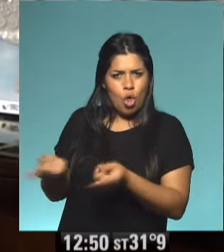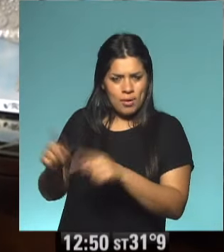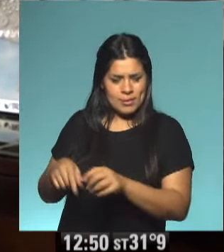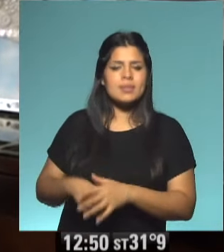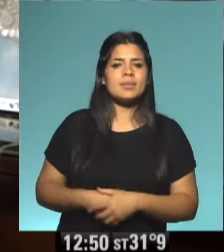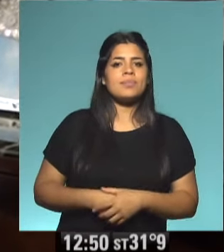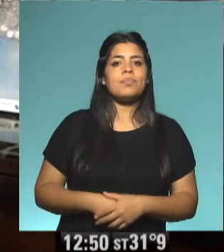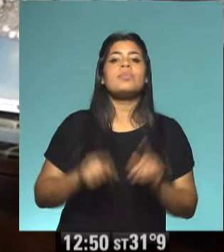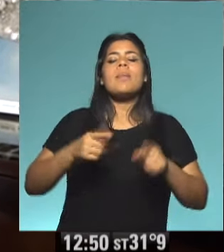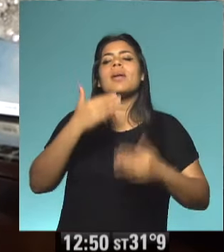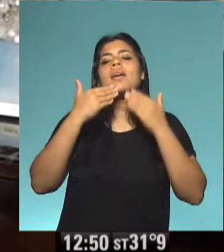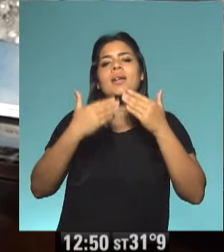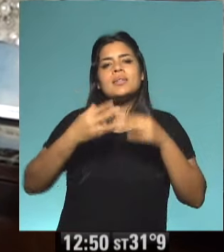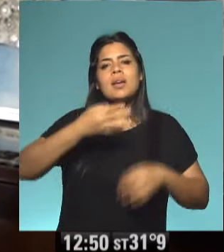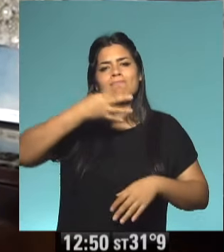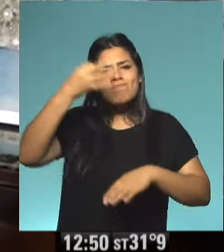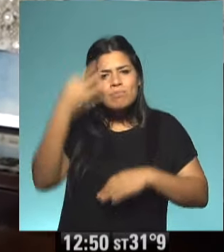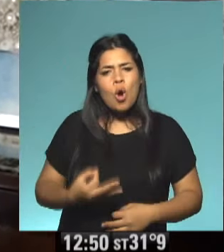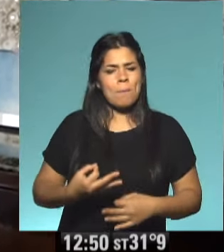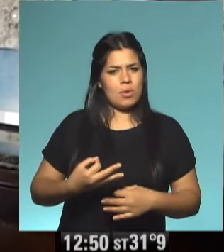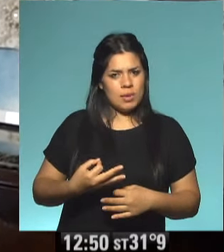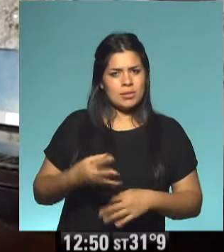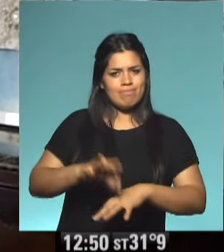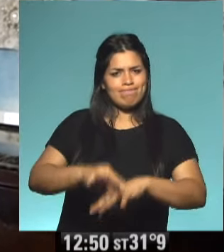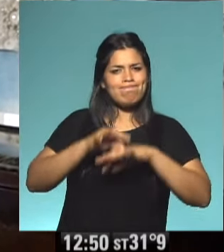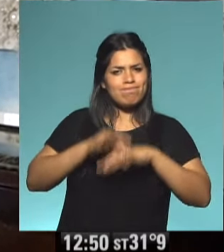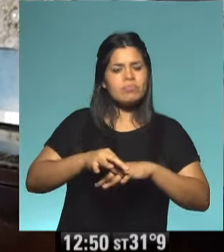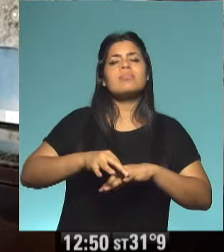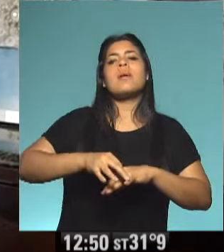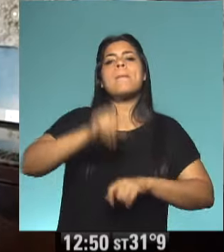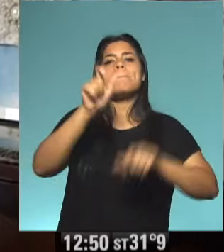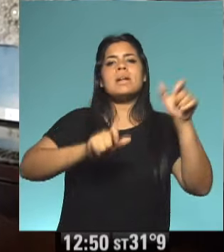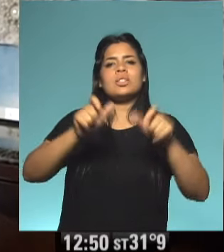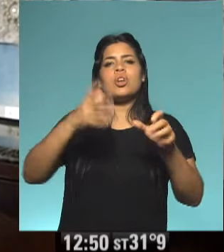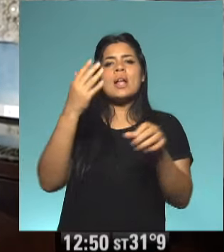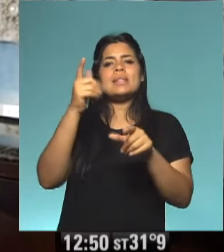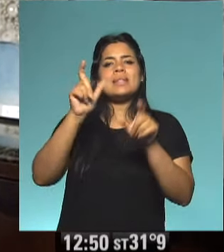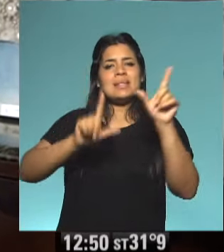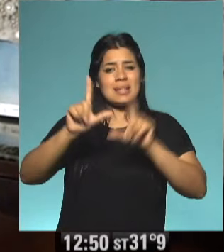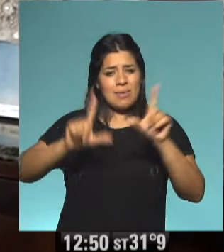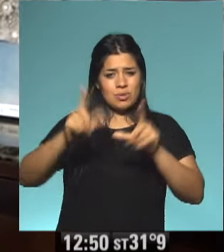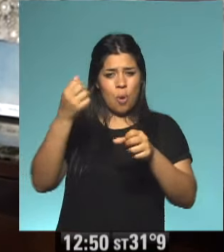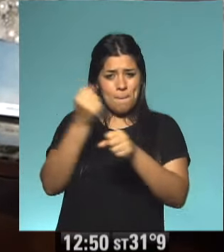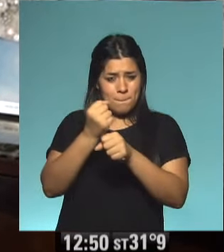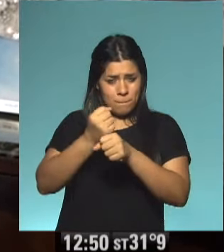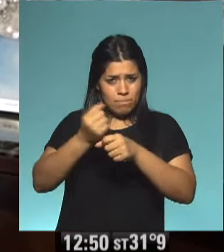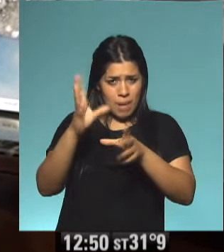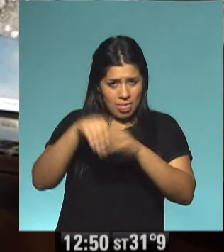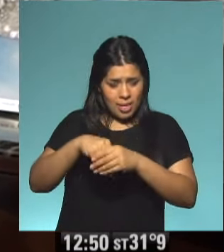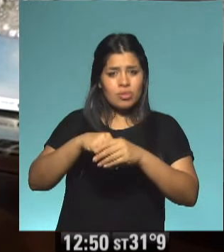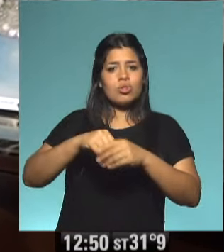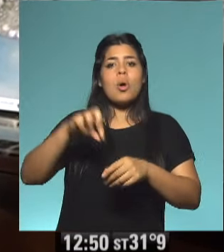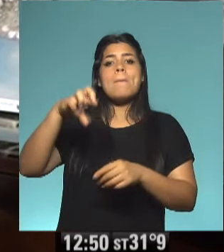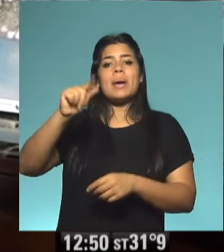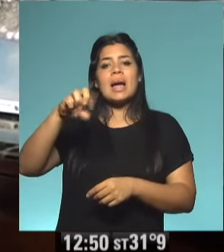compromiso de todos los trabajadores de la televisión pública, de Radio Nacional, de Encuentro, de Pacapaca,